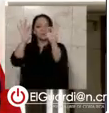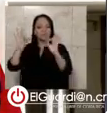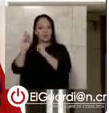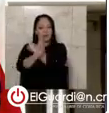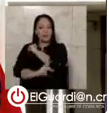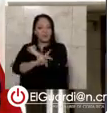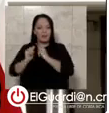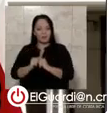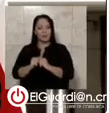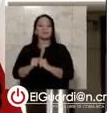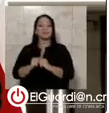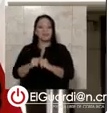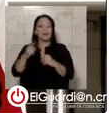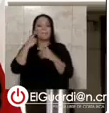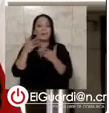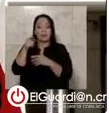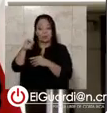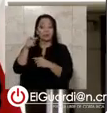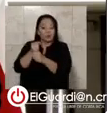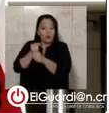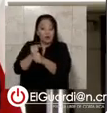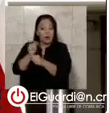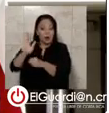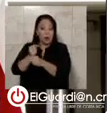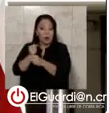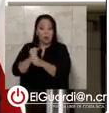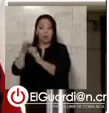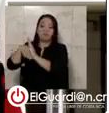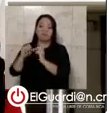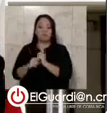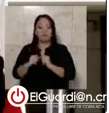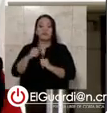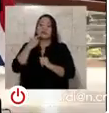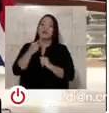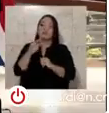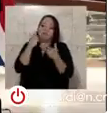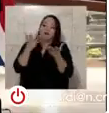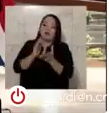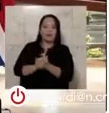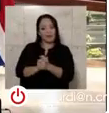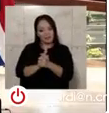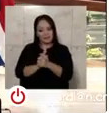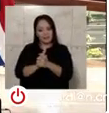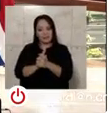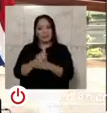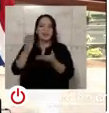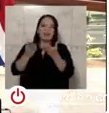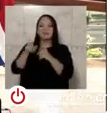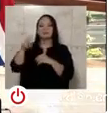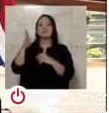la batalla que están librando ustedes digan, bueno, no, ya para qué, si ni crédito nos están